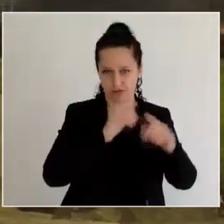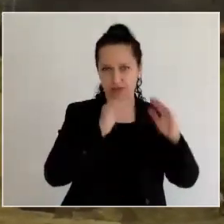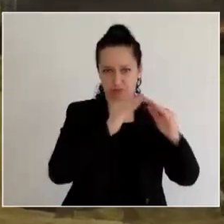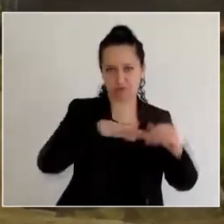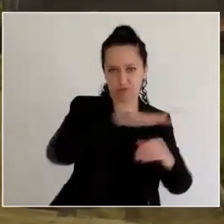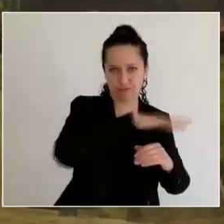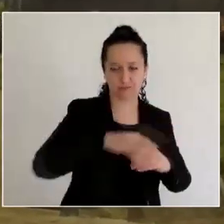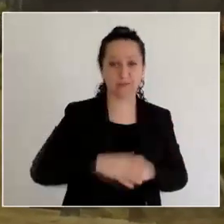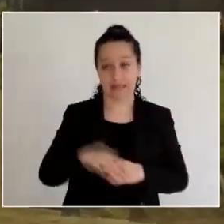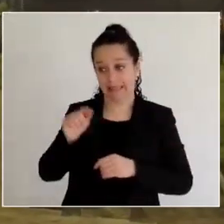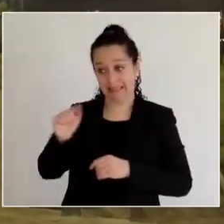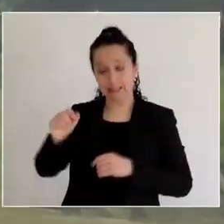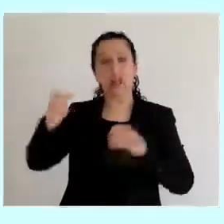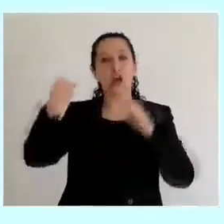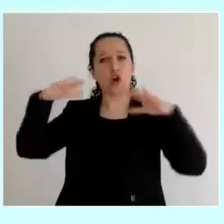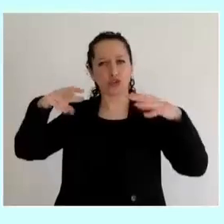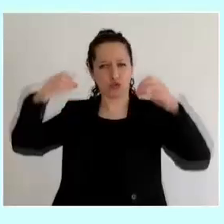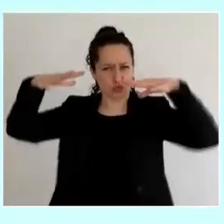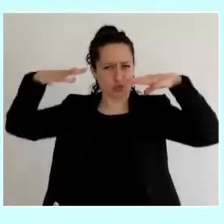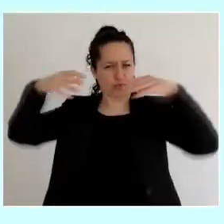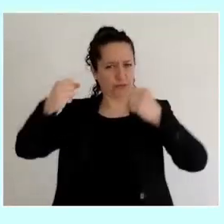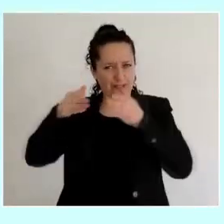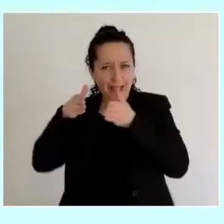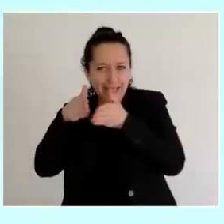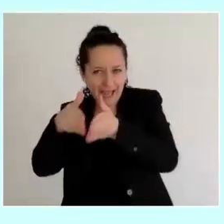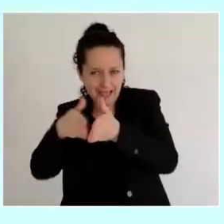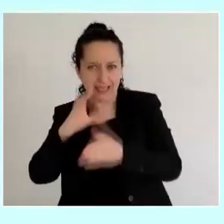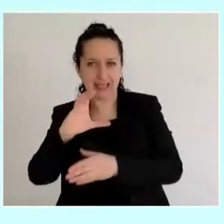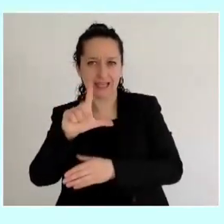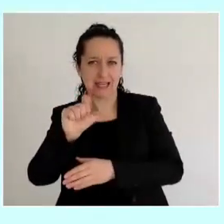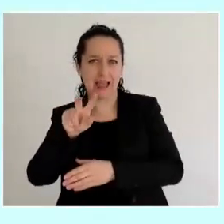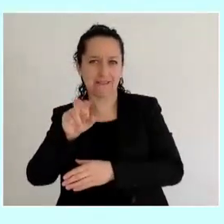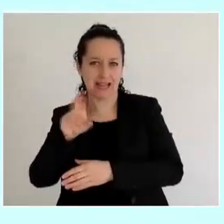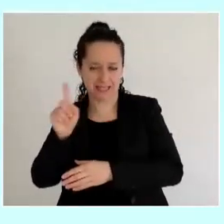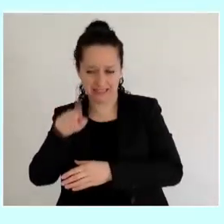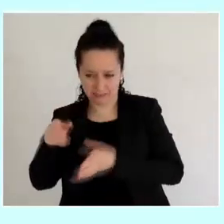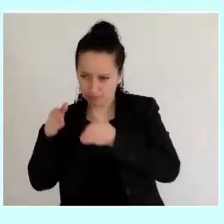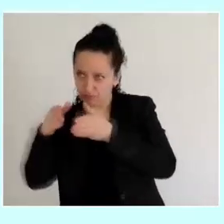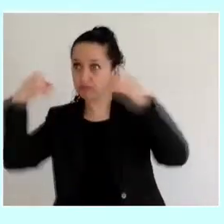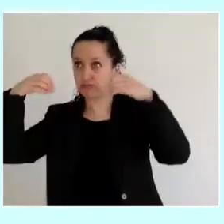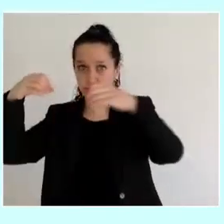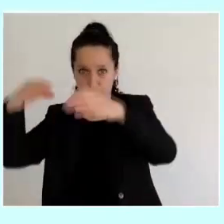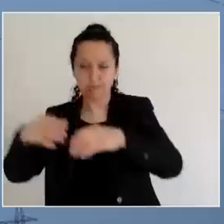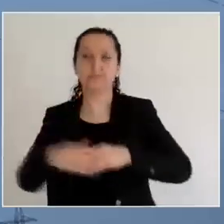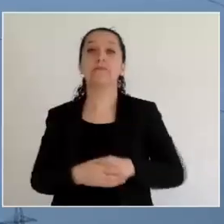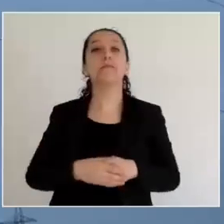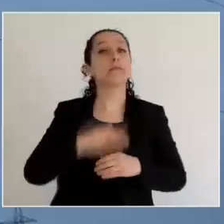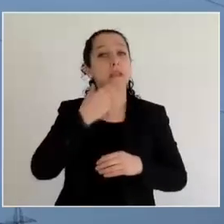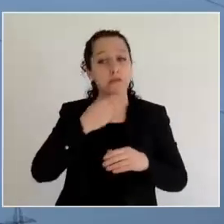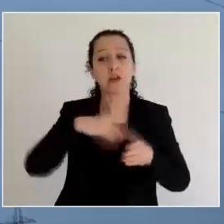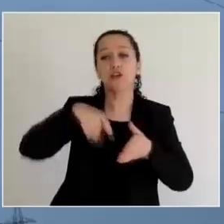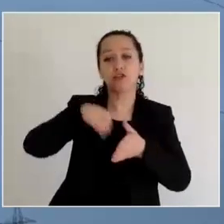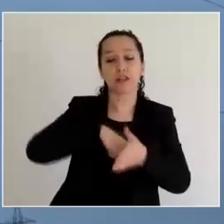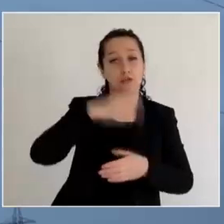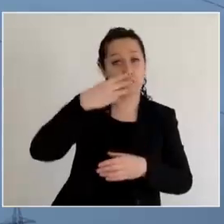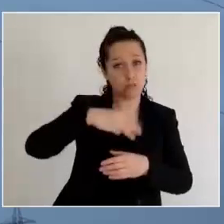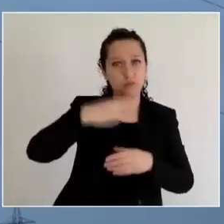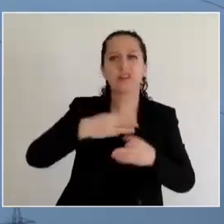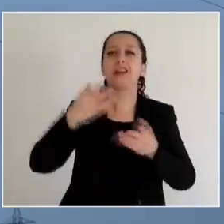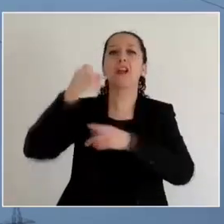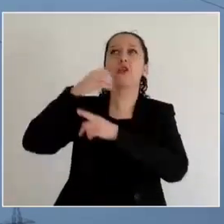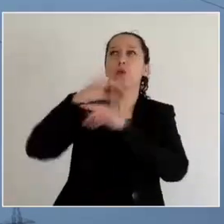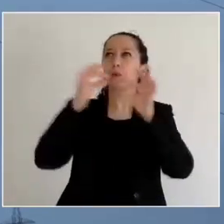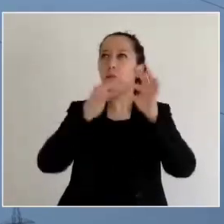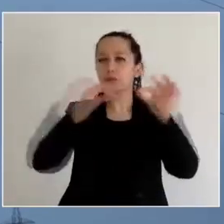8 luminarias de alta potencia en calle Los Claveles, además de una obra complementaria que se concretó a través del contrato municipal de alumbrado